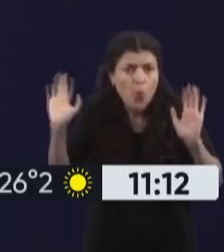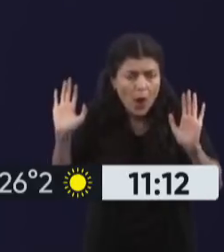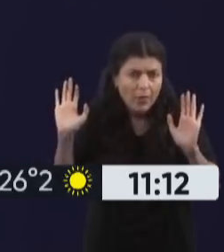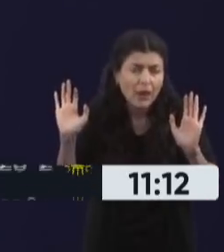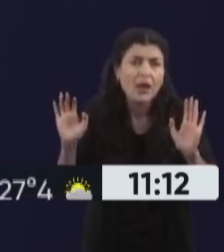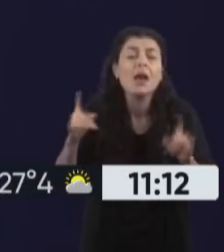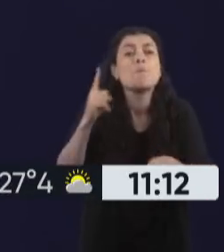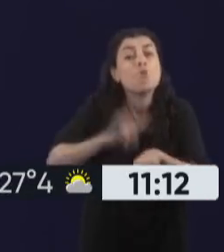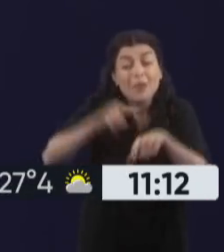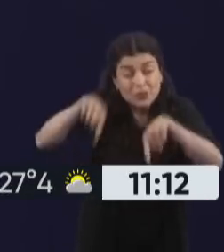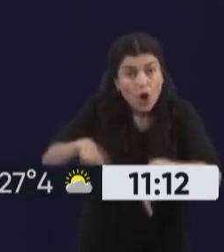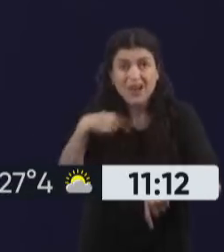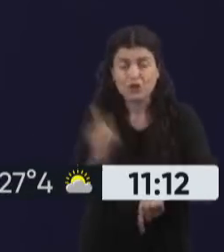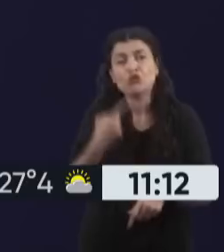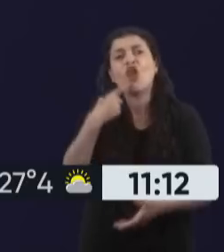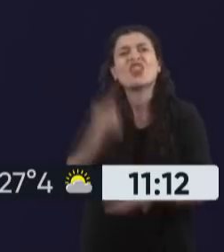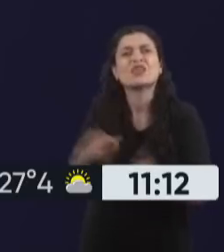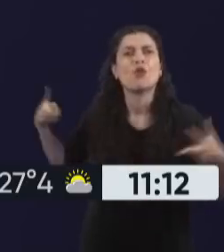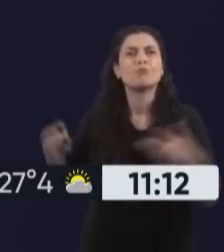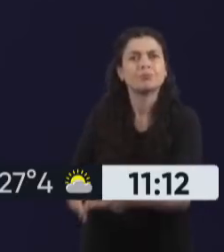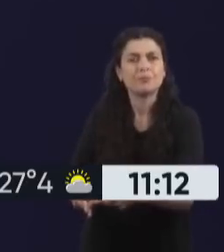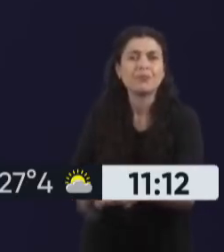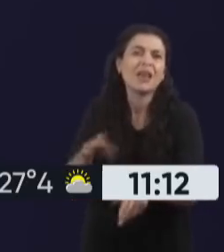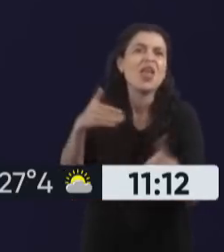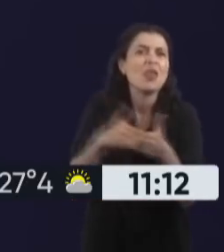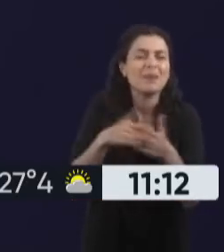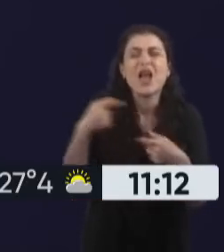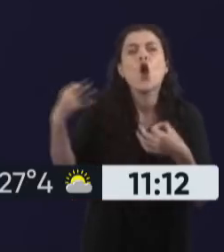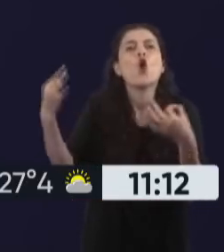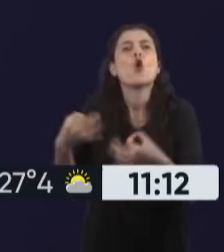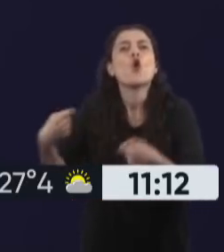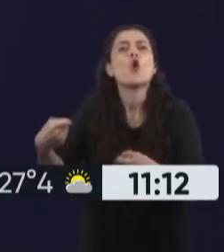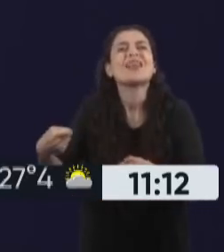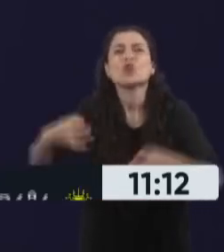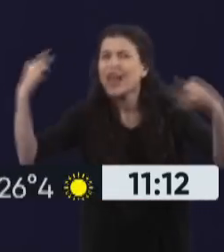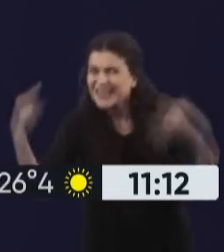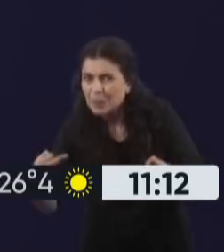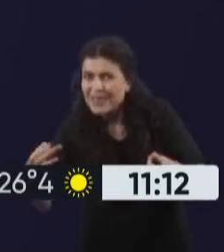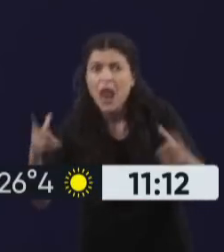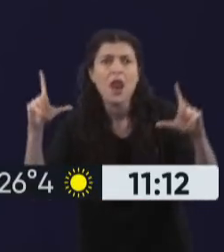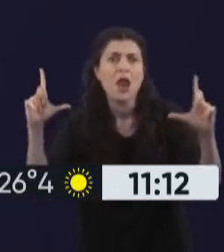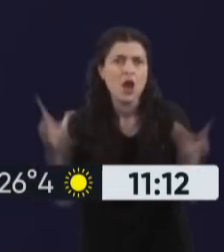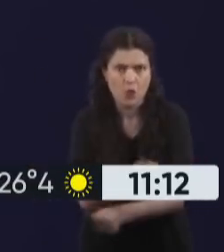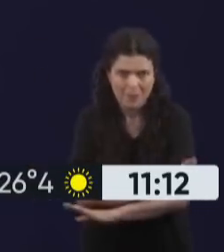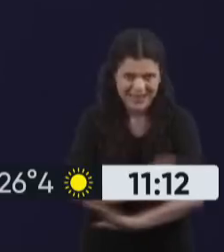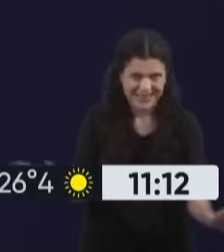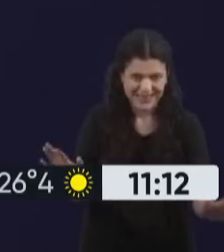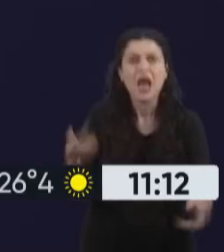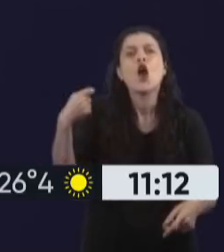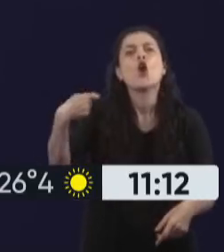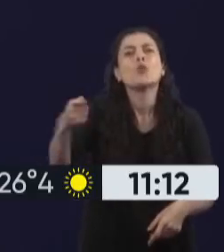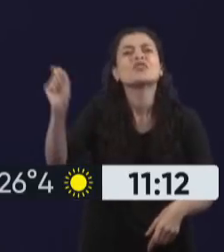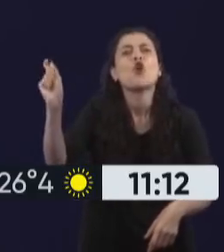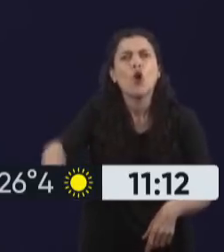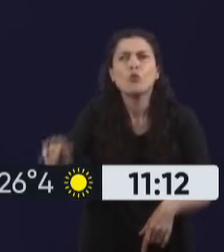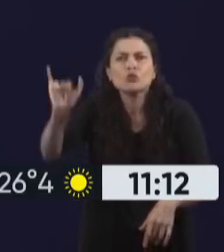después de esta resolución, una jubilación de acuerdo a sus aportes, ¿no? Y no a un extra o a este adicional